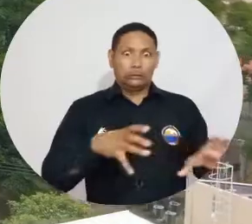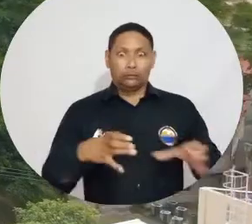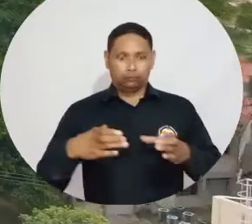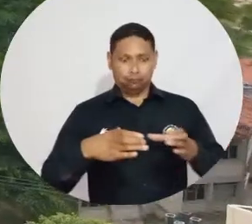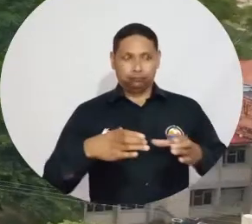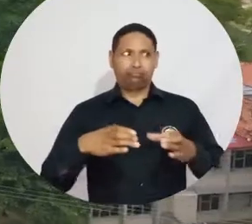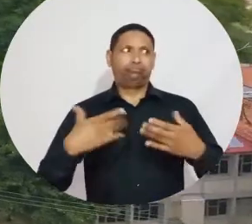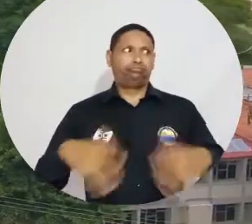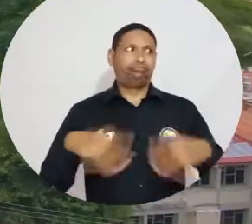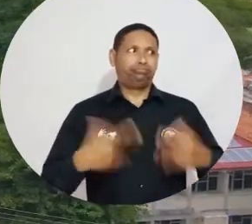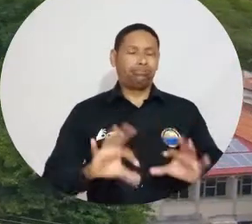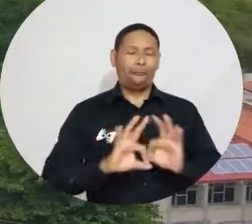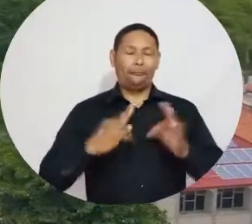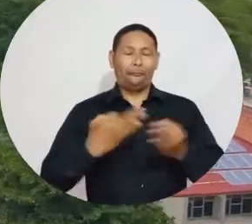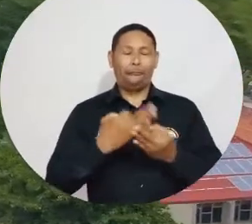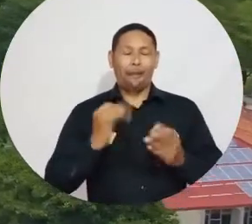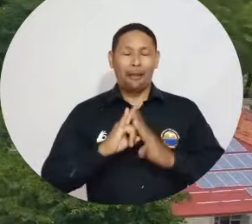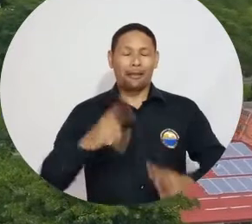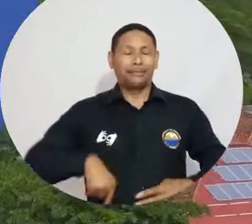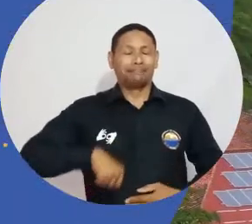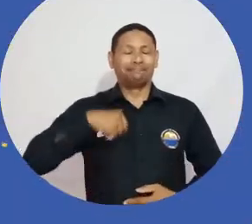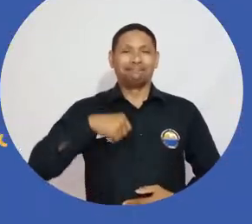pertenecer a esta familia.